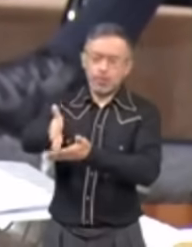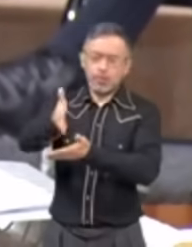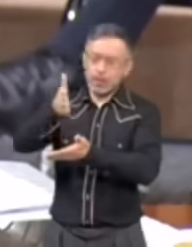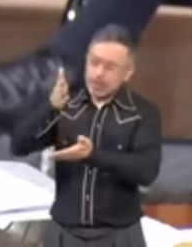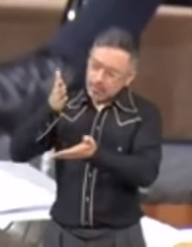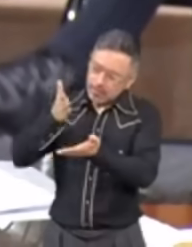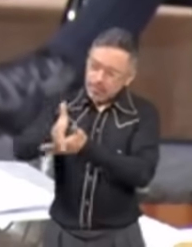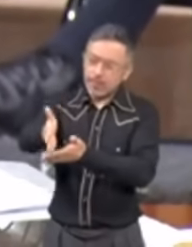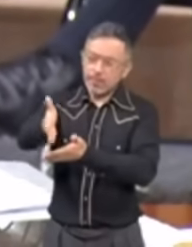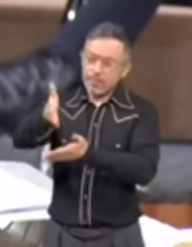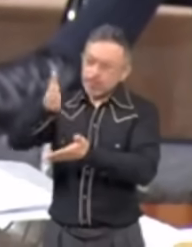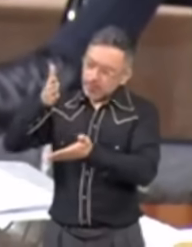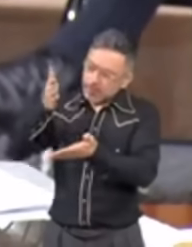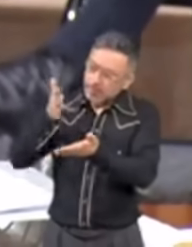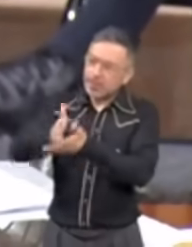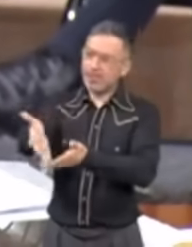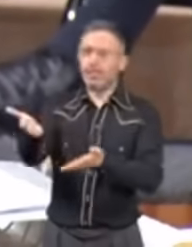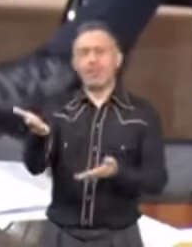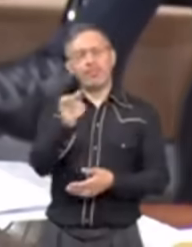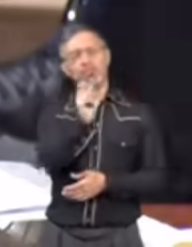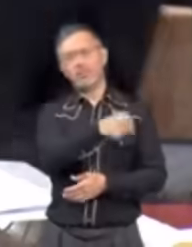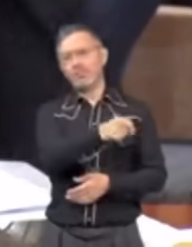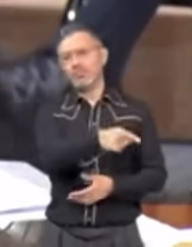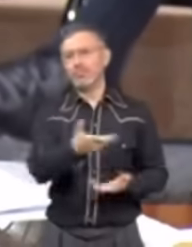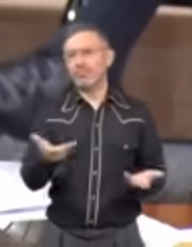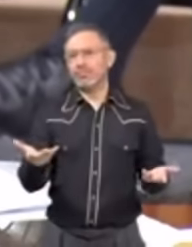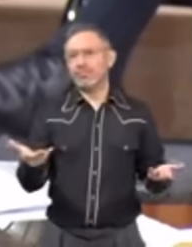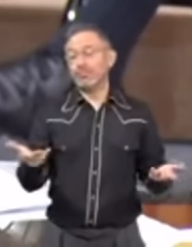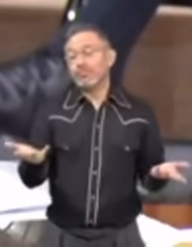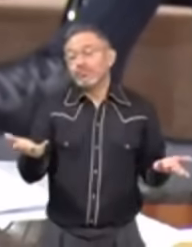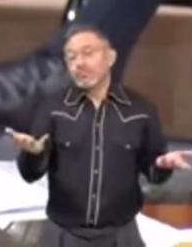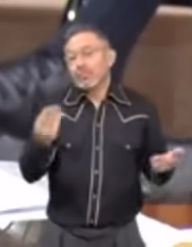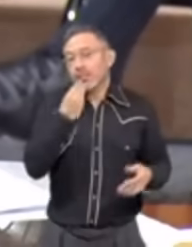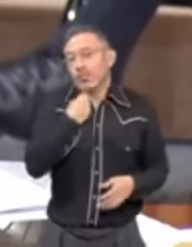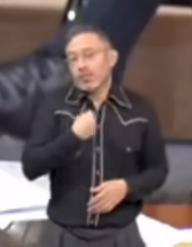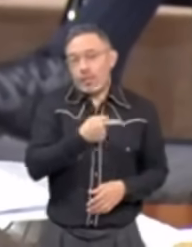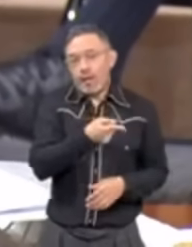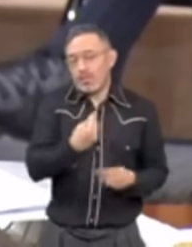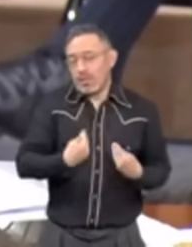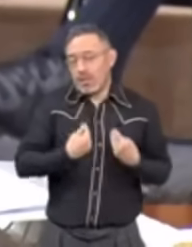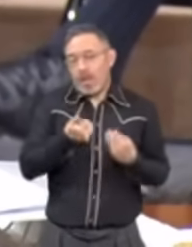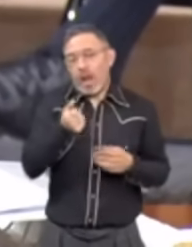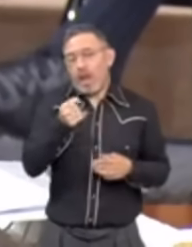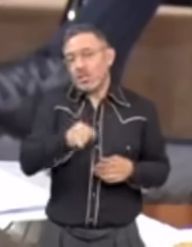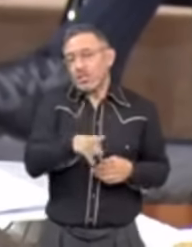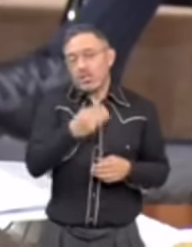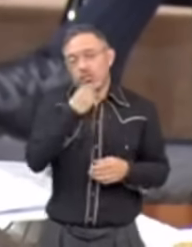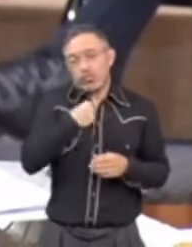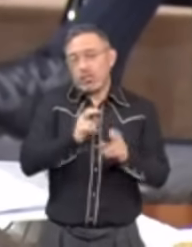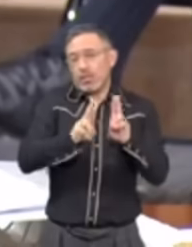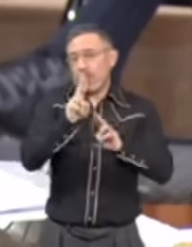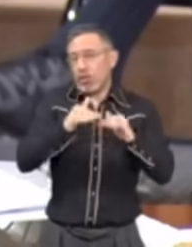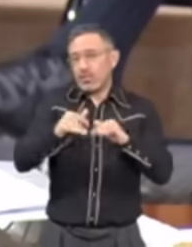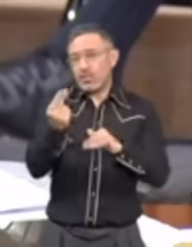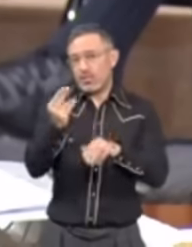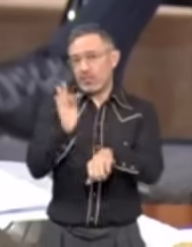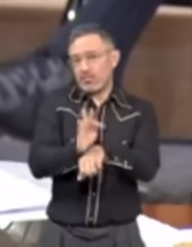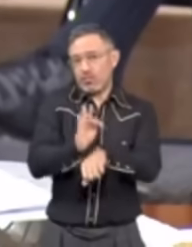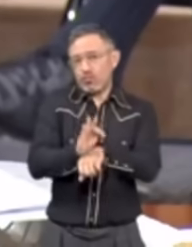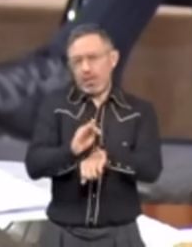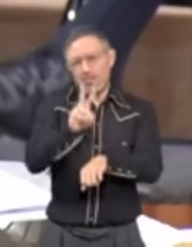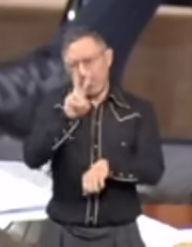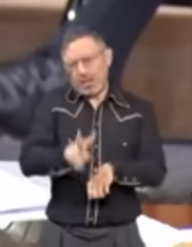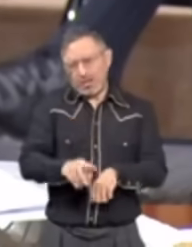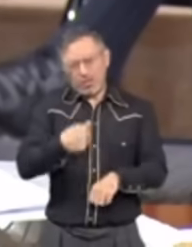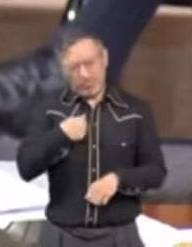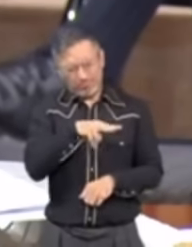interviene. Ni modo, así es la vida, hay que seguir dando la batalla por la democracia. Nada más que sí, me causó un poco de pena